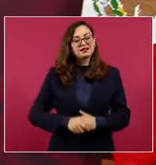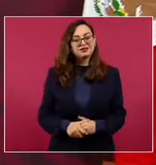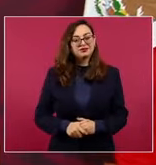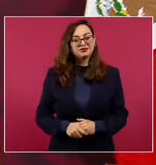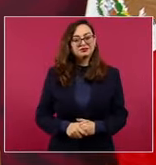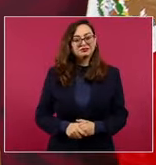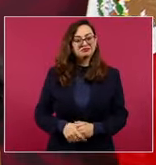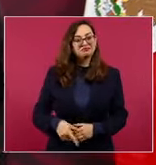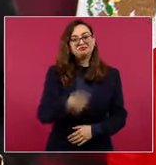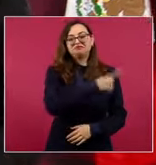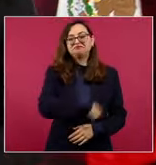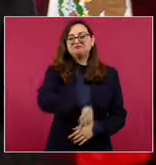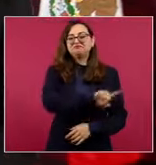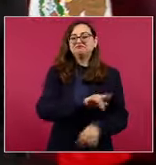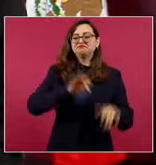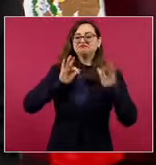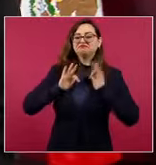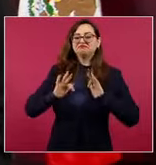cuánto dinero